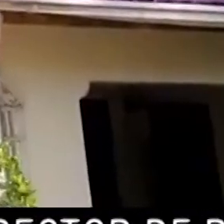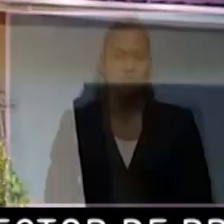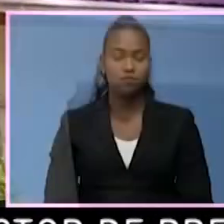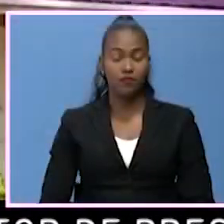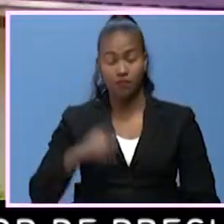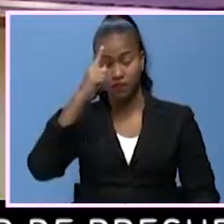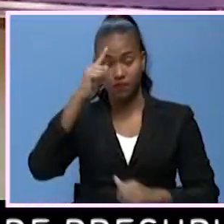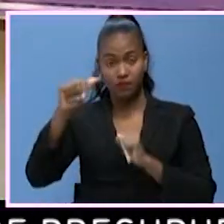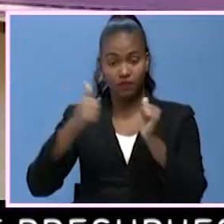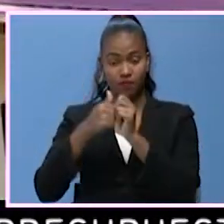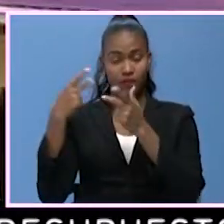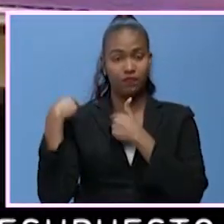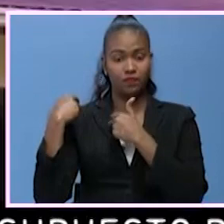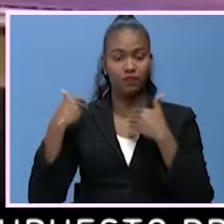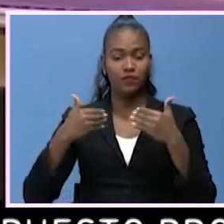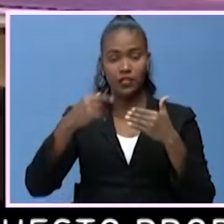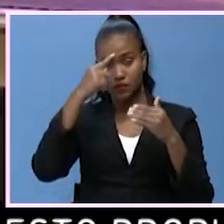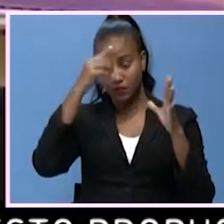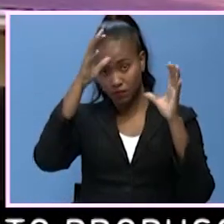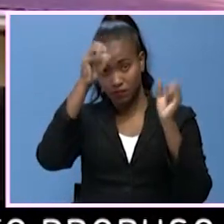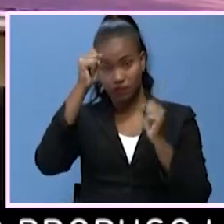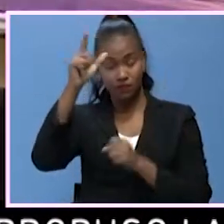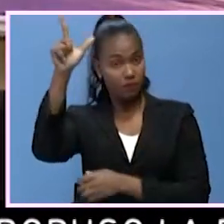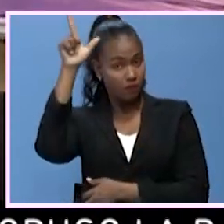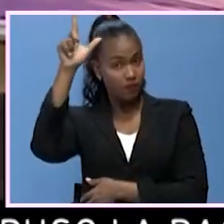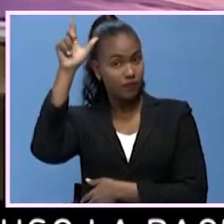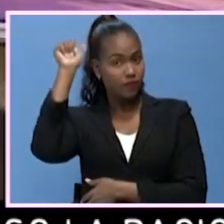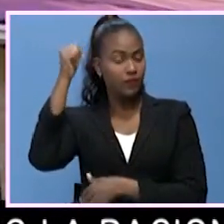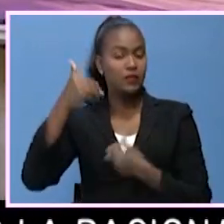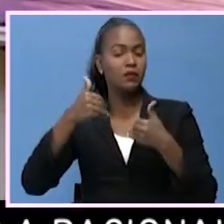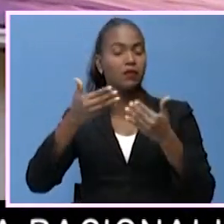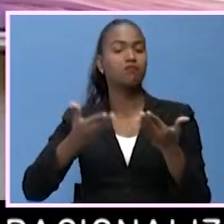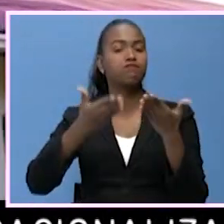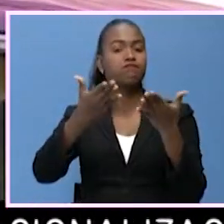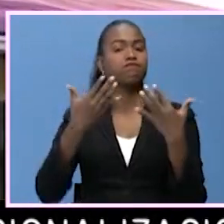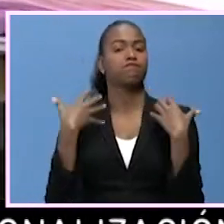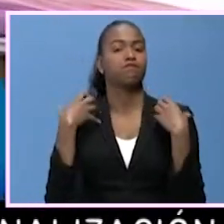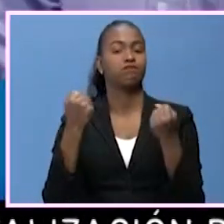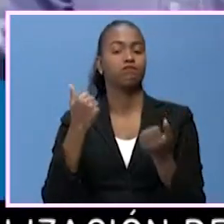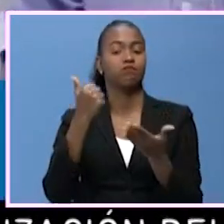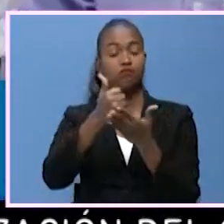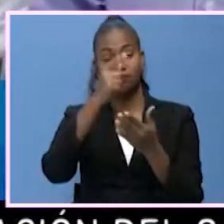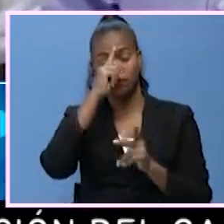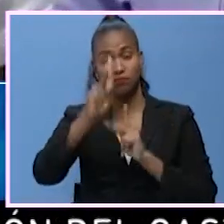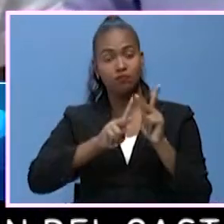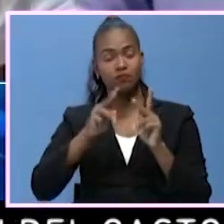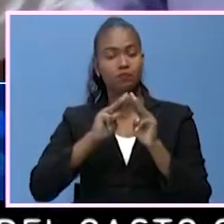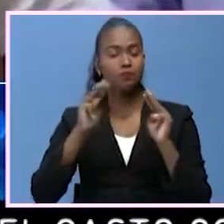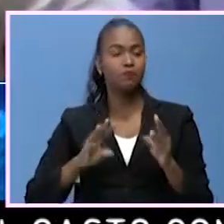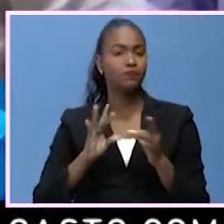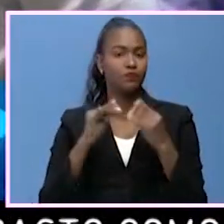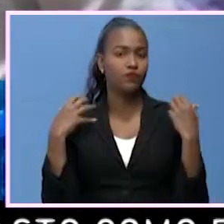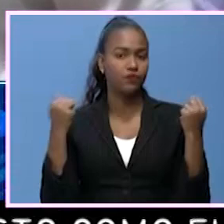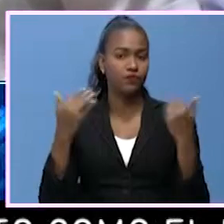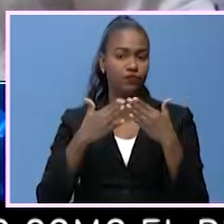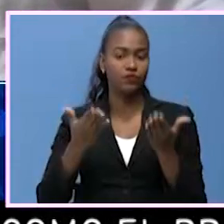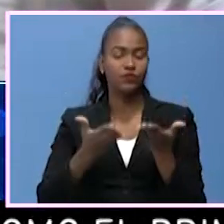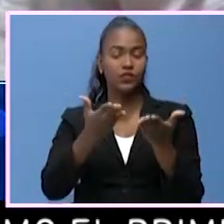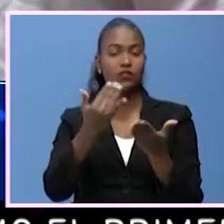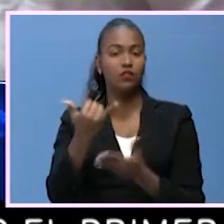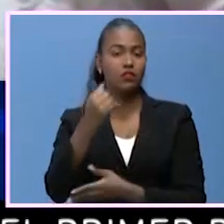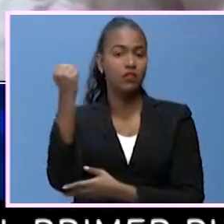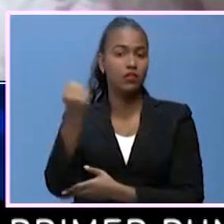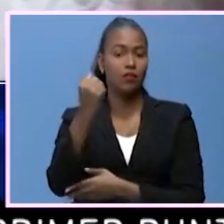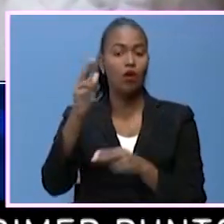Como parte del compromiso hecho por el presidente Luis Abinader de llevar la salud a la población, el Ministerio de Salud Pública entregó este